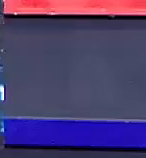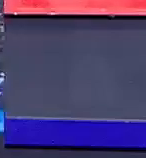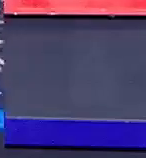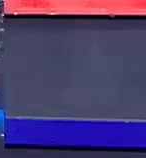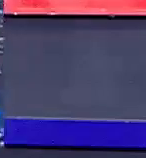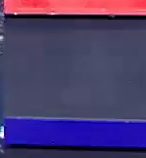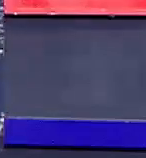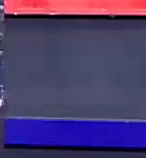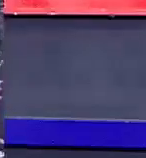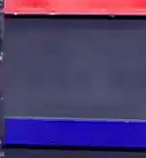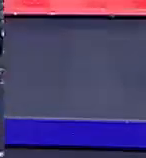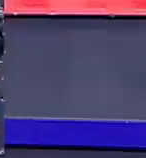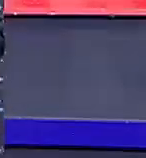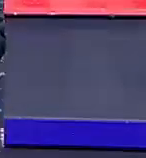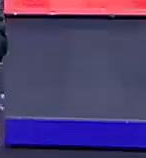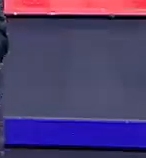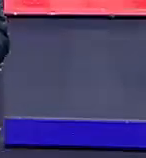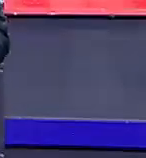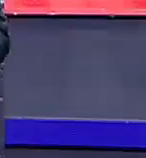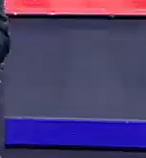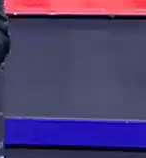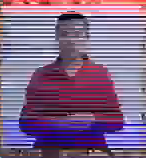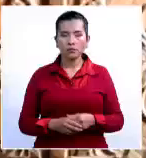por los delitos de cohecho pasivo.